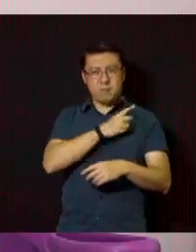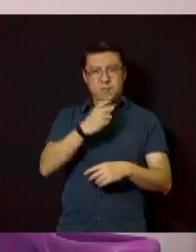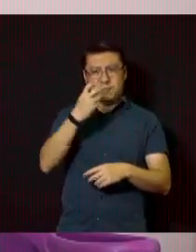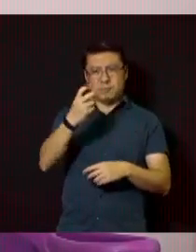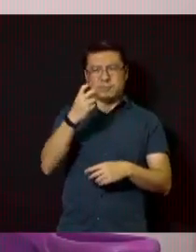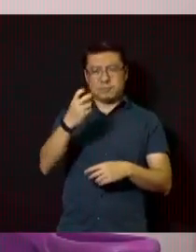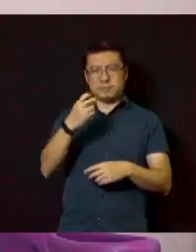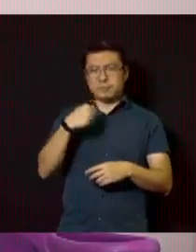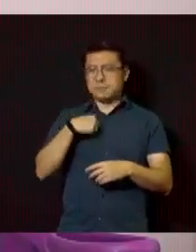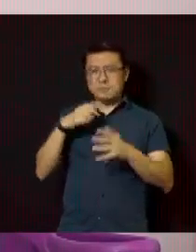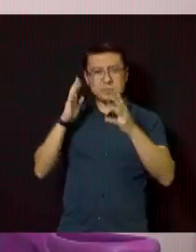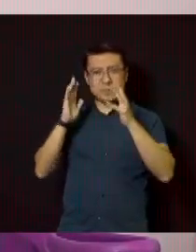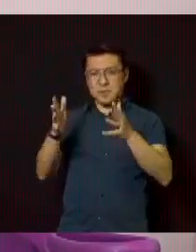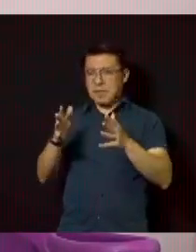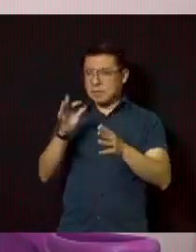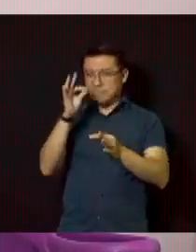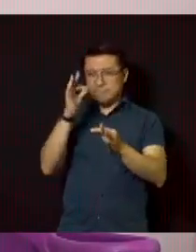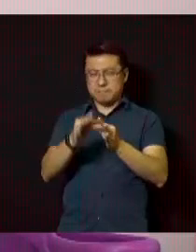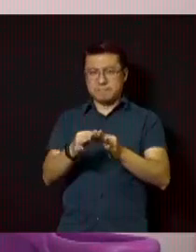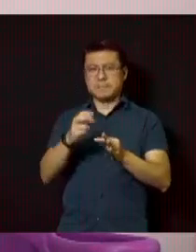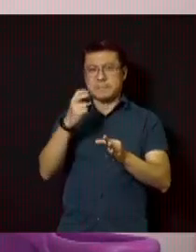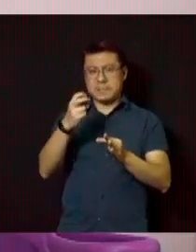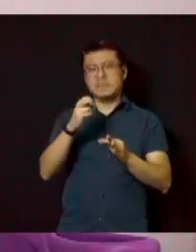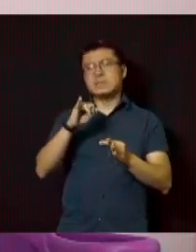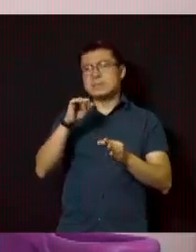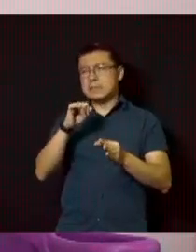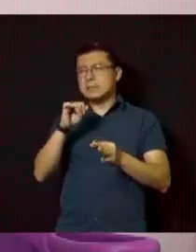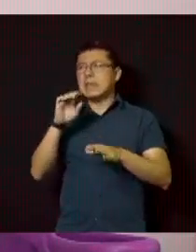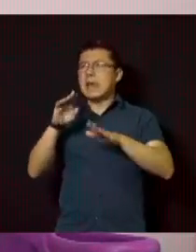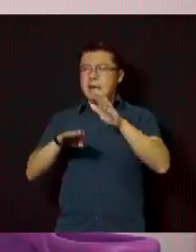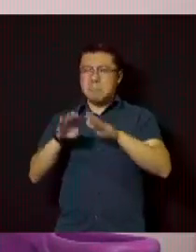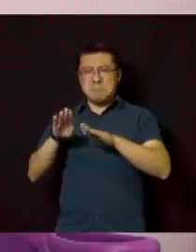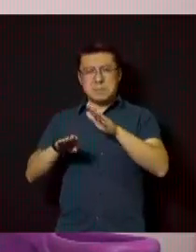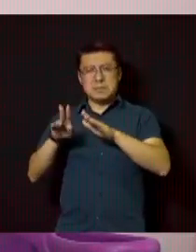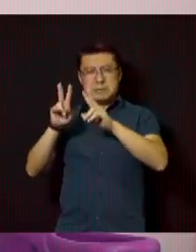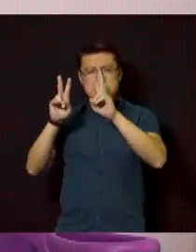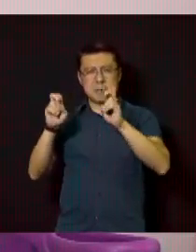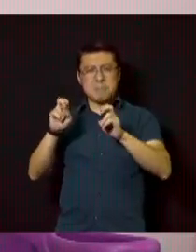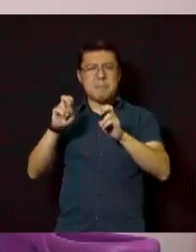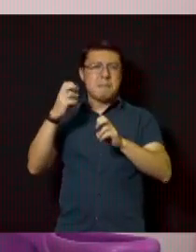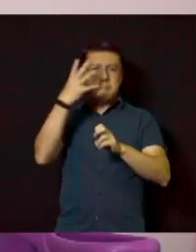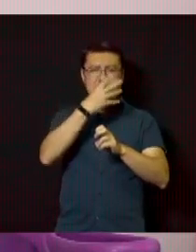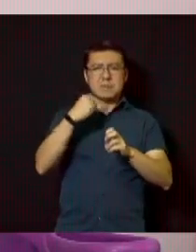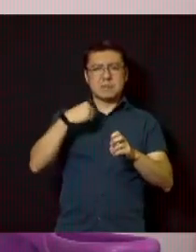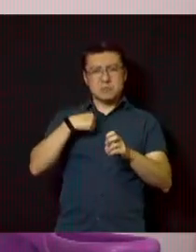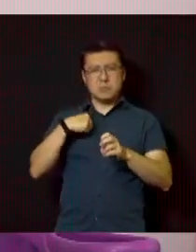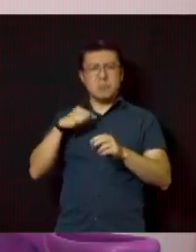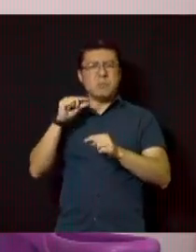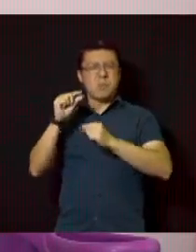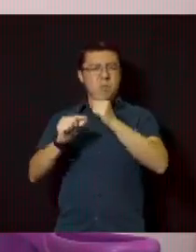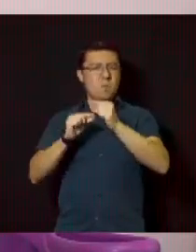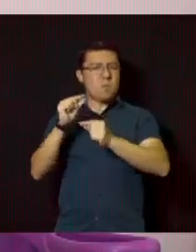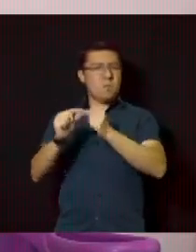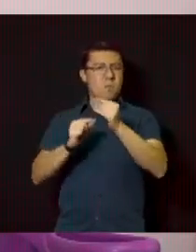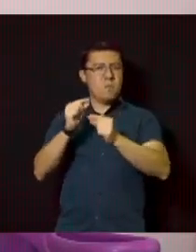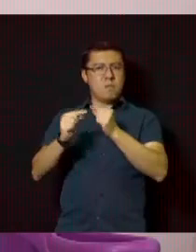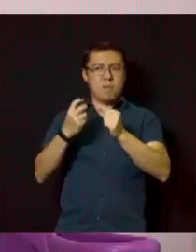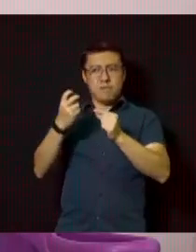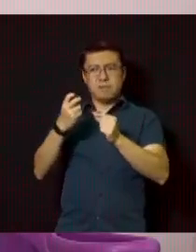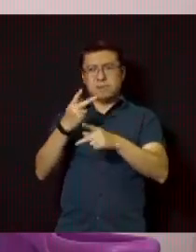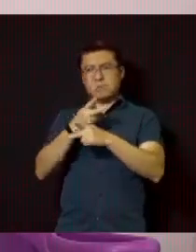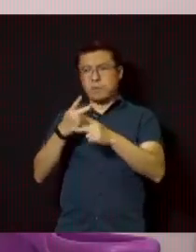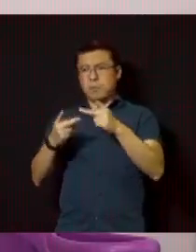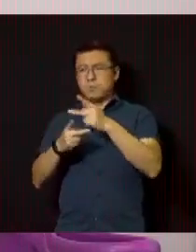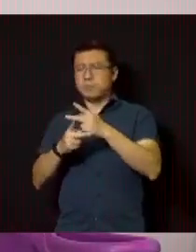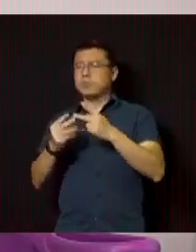la tenía allí quietica. Sin embargo, sí hacía uso de ella desde el comienzo que llega a Seitú, hago parte de ella en cuanto al uso de los